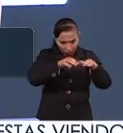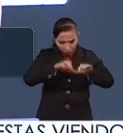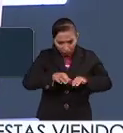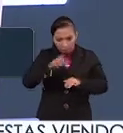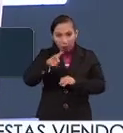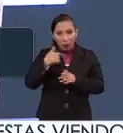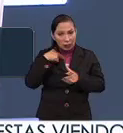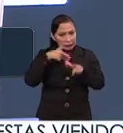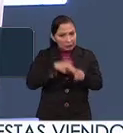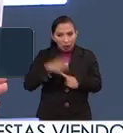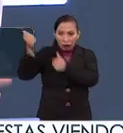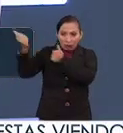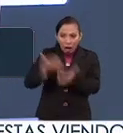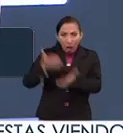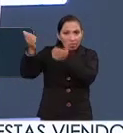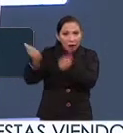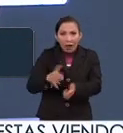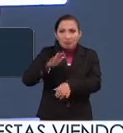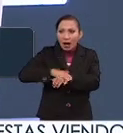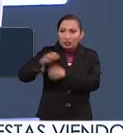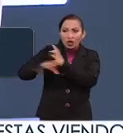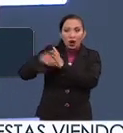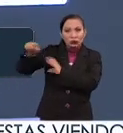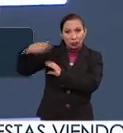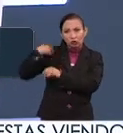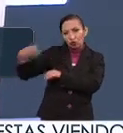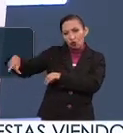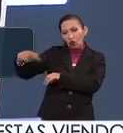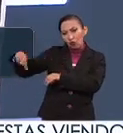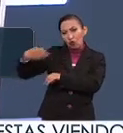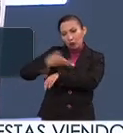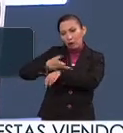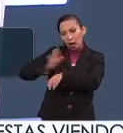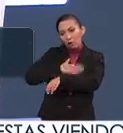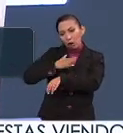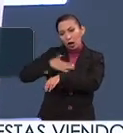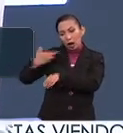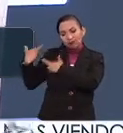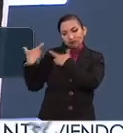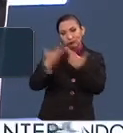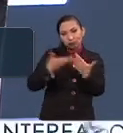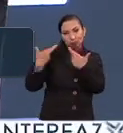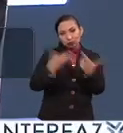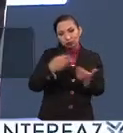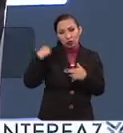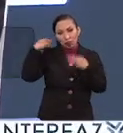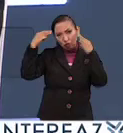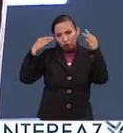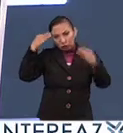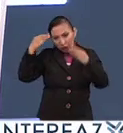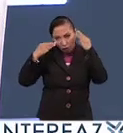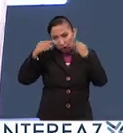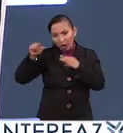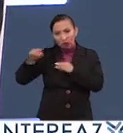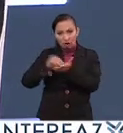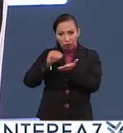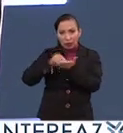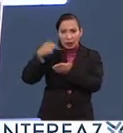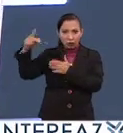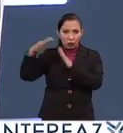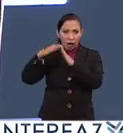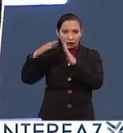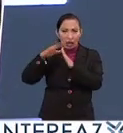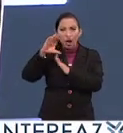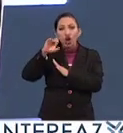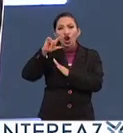hemos continuado trayendo algunos objetos que su familia, de una manera muy generosa, ha seguido entregando al museo, que se encontraban todavía en su casa